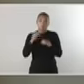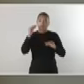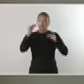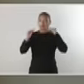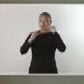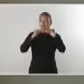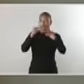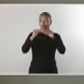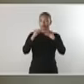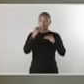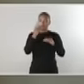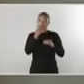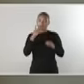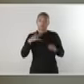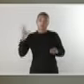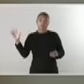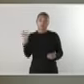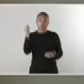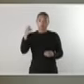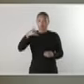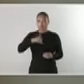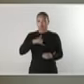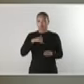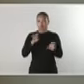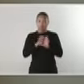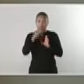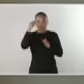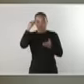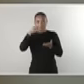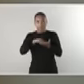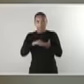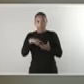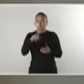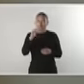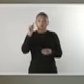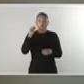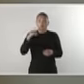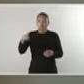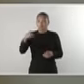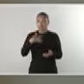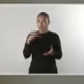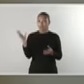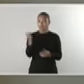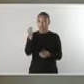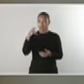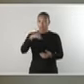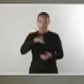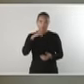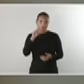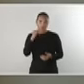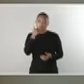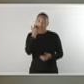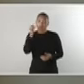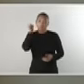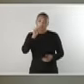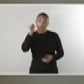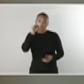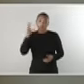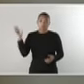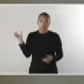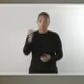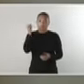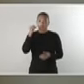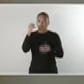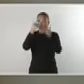me imagino no quiero que ganar yo pero tampoco ninguno de estos señores quiero que el gran triunfador siempre en la historia de